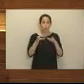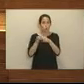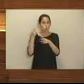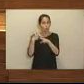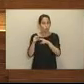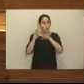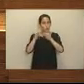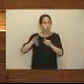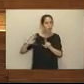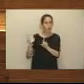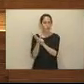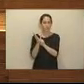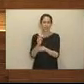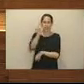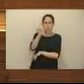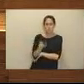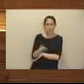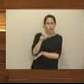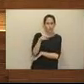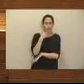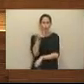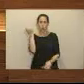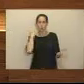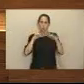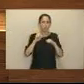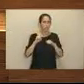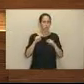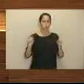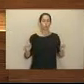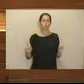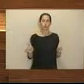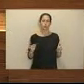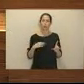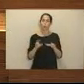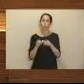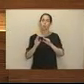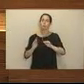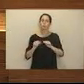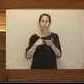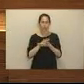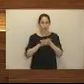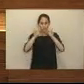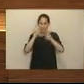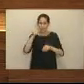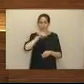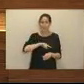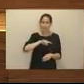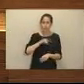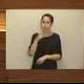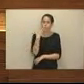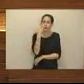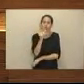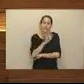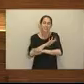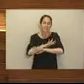no le estoy hablando a usted, ni le estoy achacando a usted comportamiento de ningún tipo. Pero vamos a seguir. Lo de los canales éticos no he entendido nada. Y la